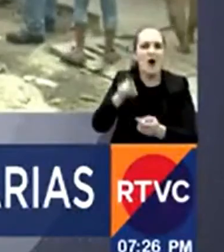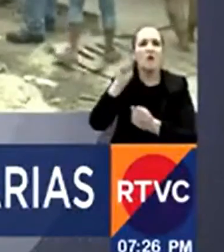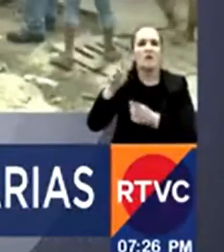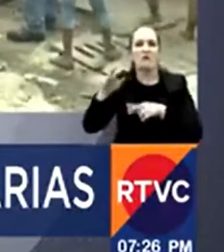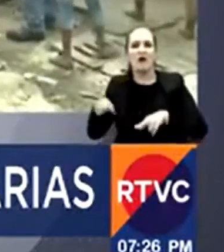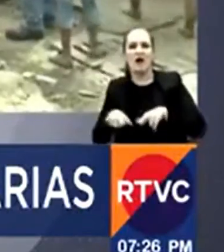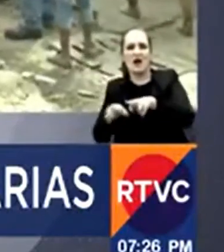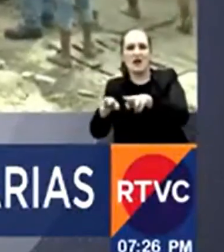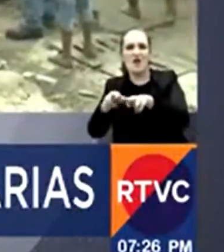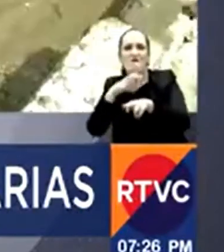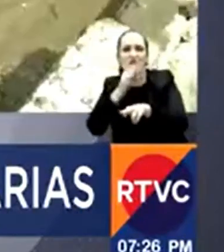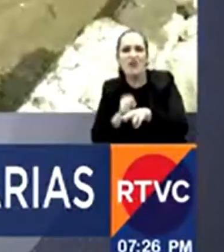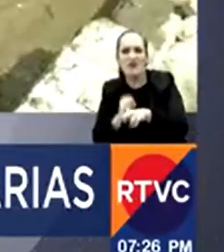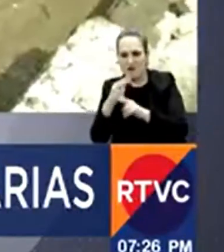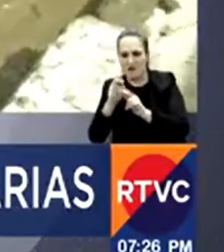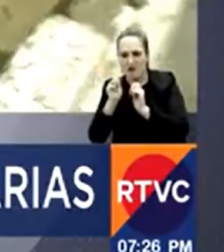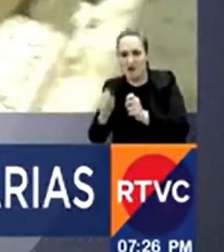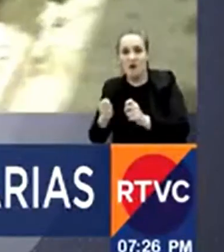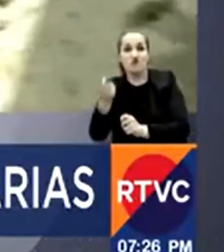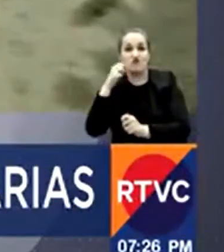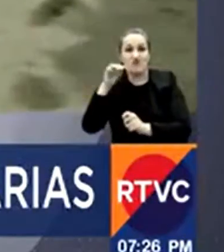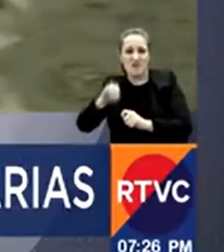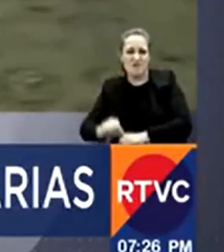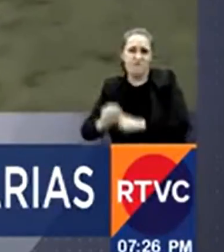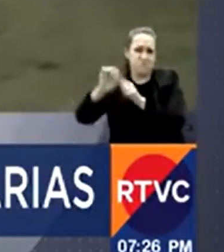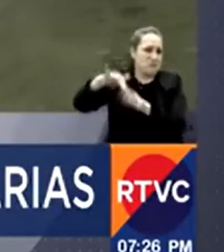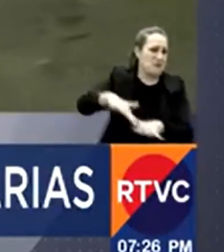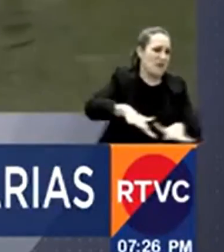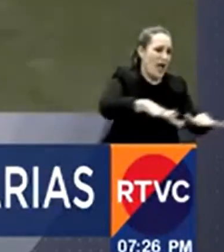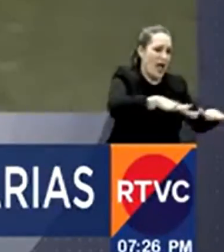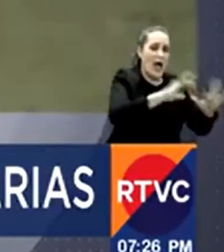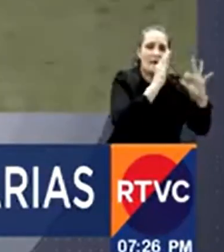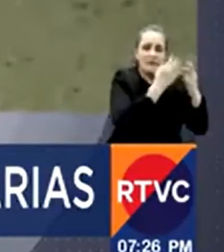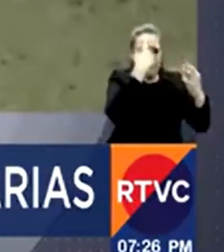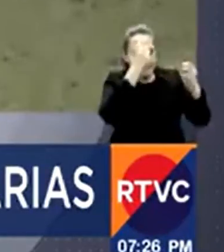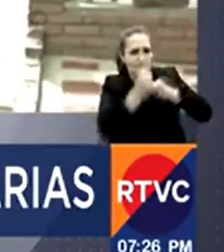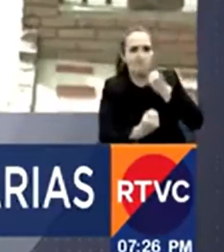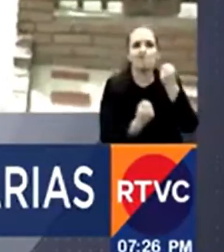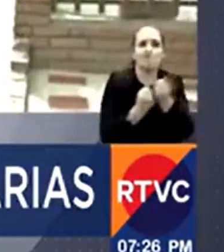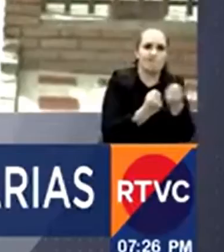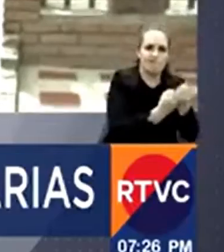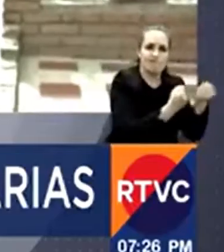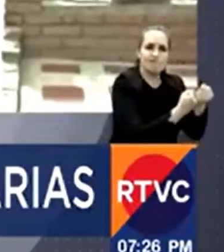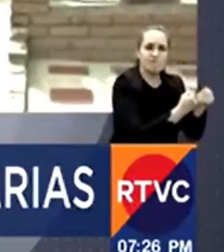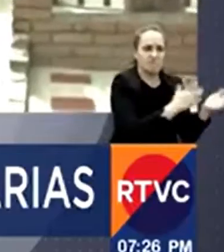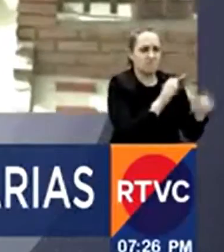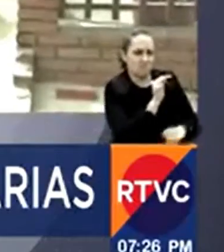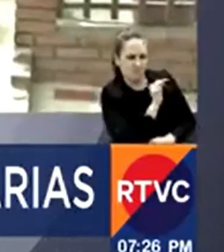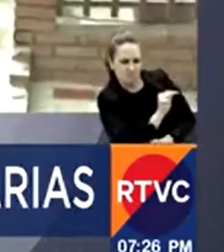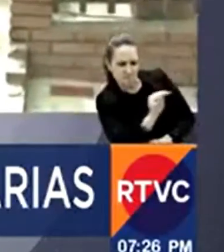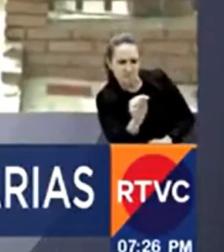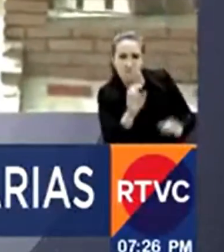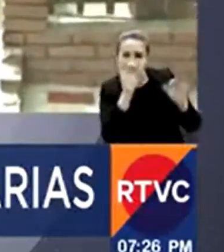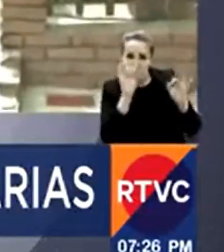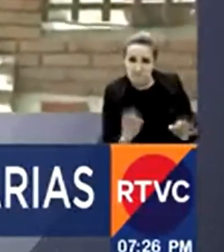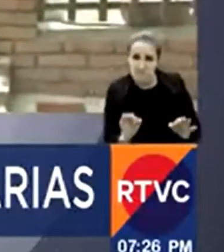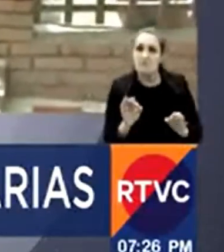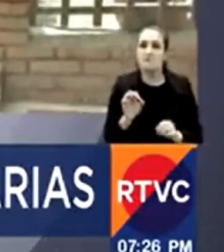La Vieja el pasado martes. De acuerdo con el reporte de las autoridades municipales, son 1.300 familias